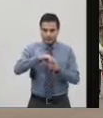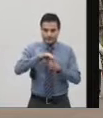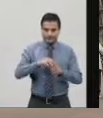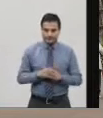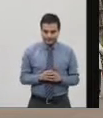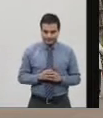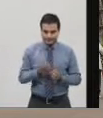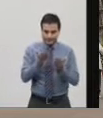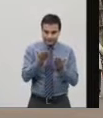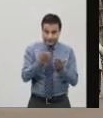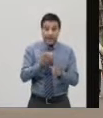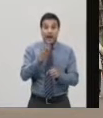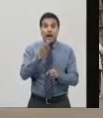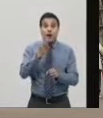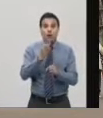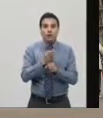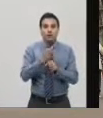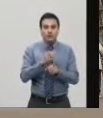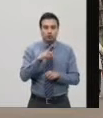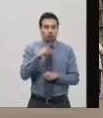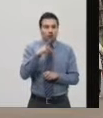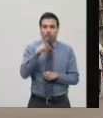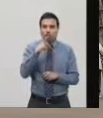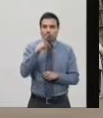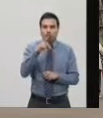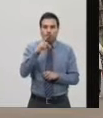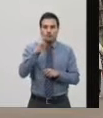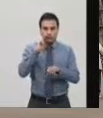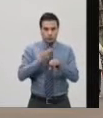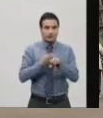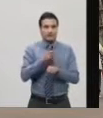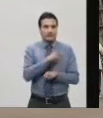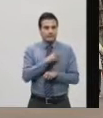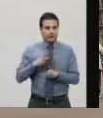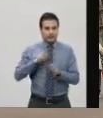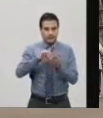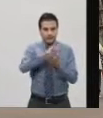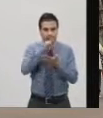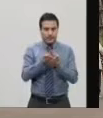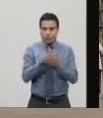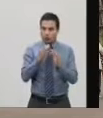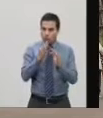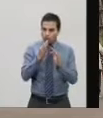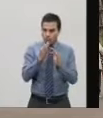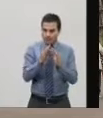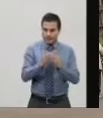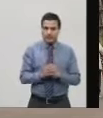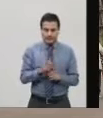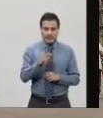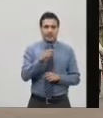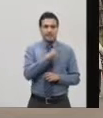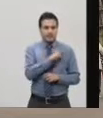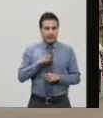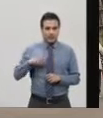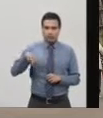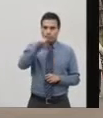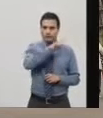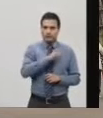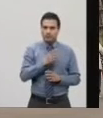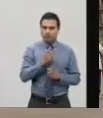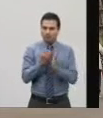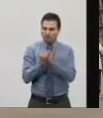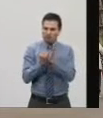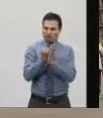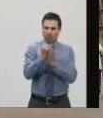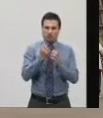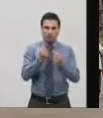hoy está en sus manos la responsabilidad de hacer cumplir la ley. Se debe dar muestra de que no les tiembla la mano, de que no